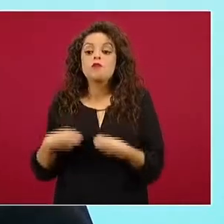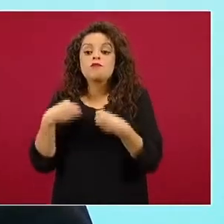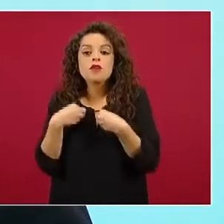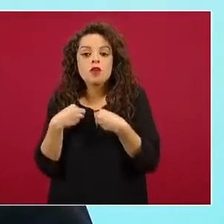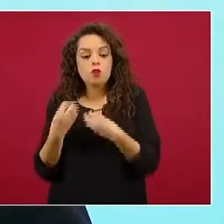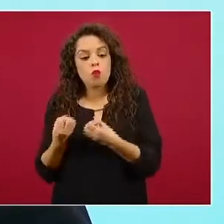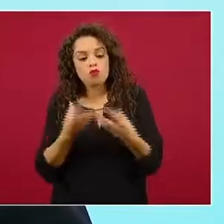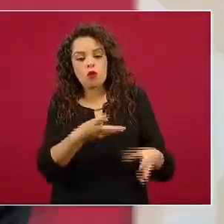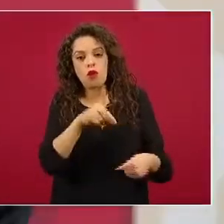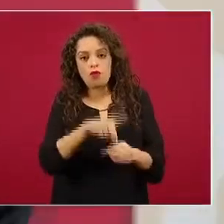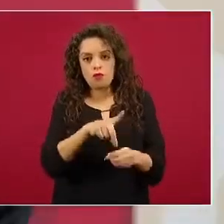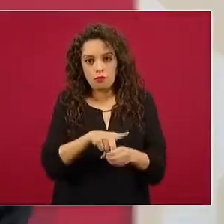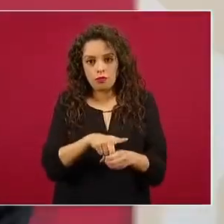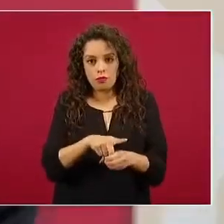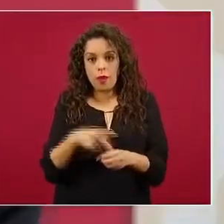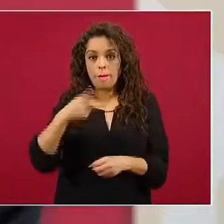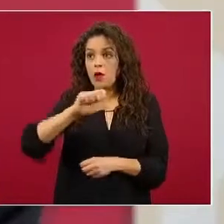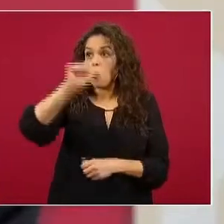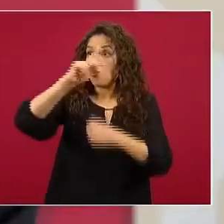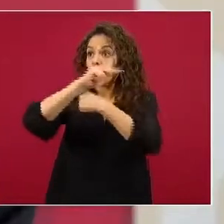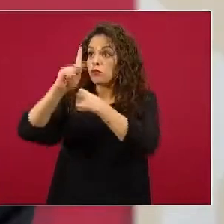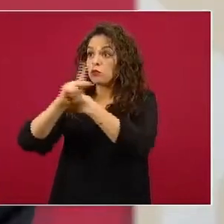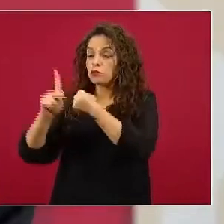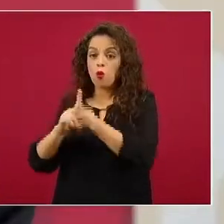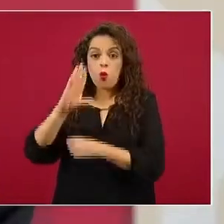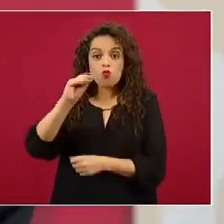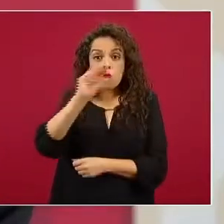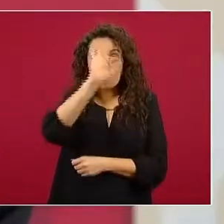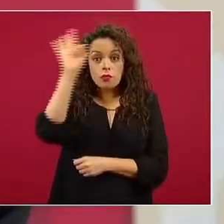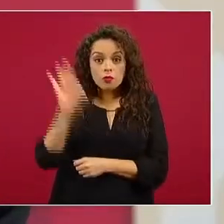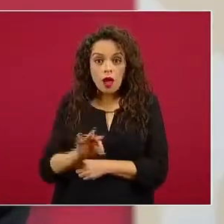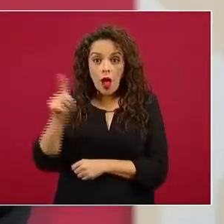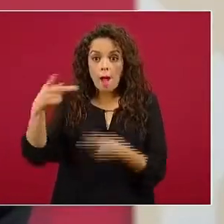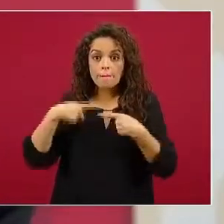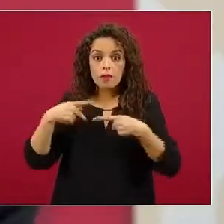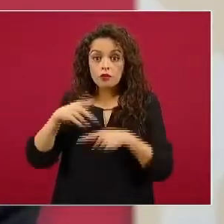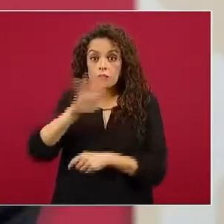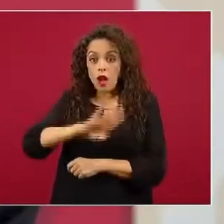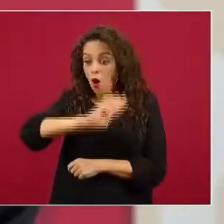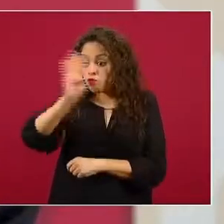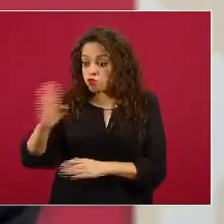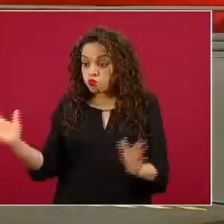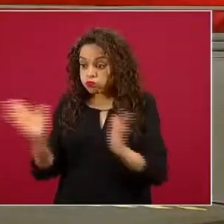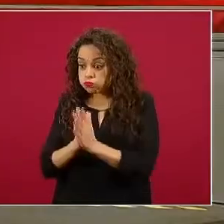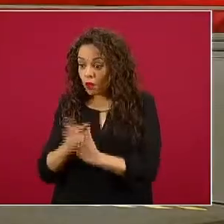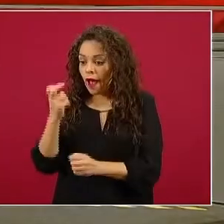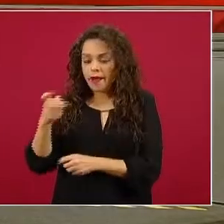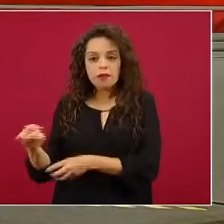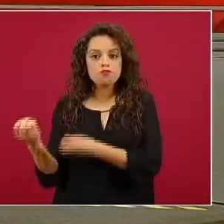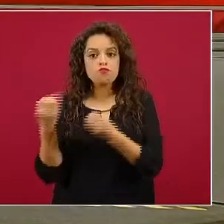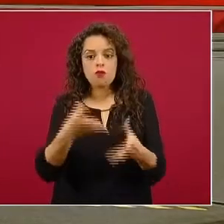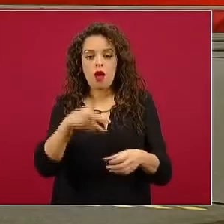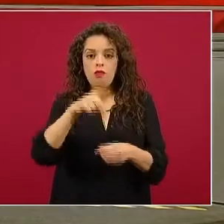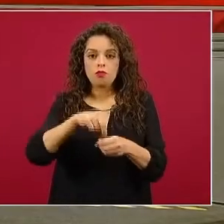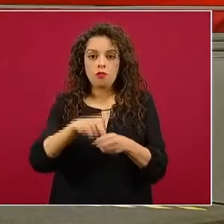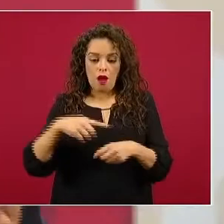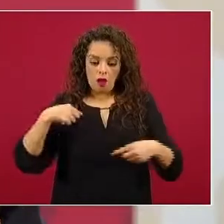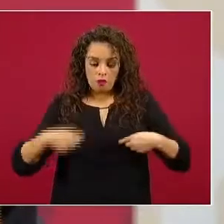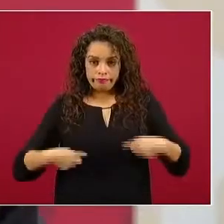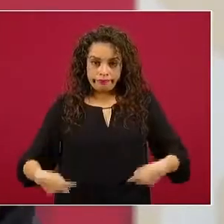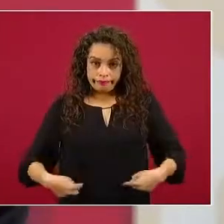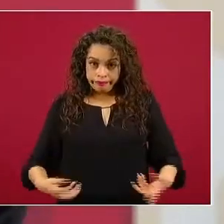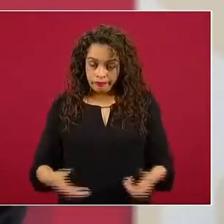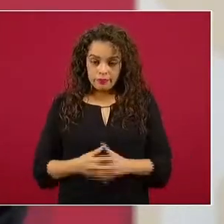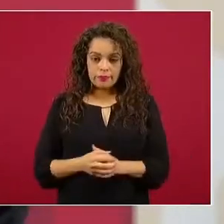otros países que más del 90% es de donante fallecido. Entonces tenemos que cambiar este indicador, y cómo